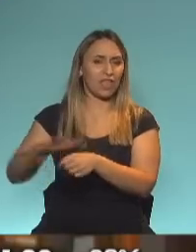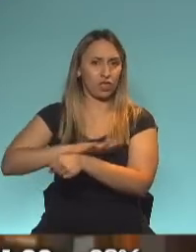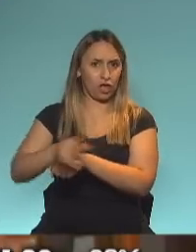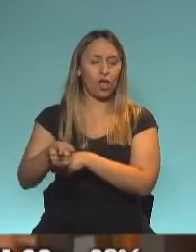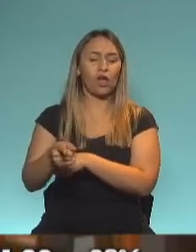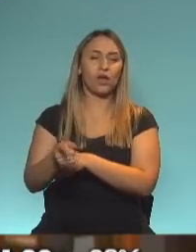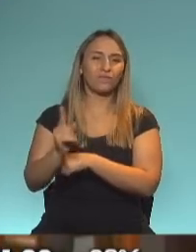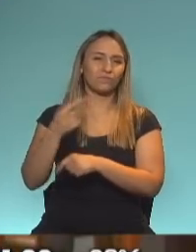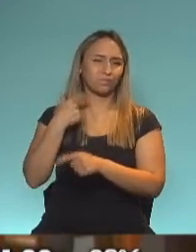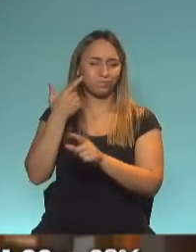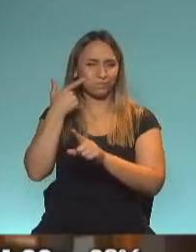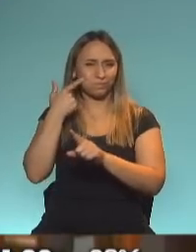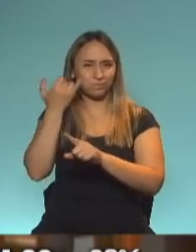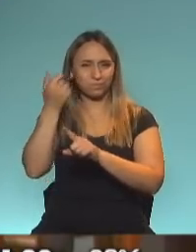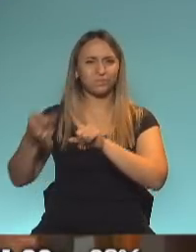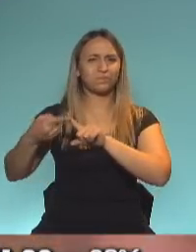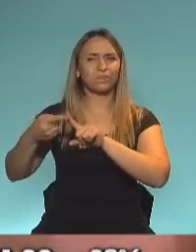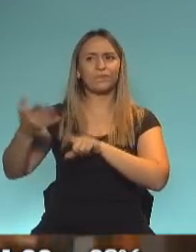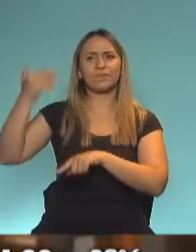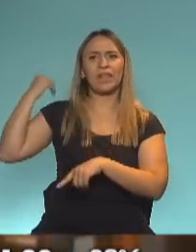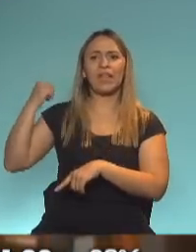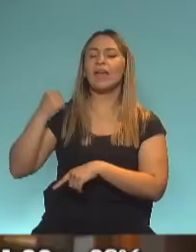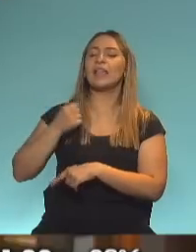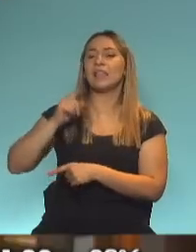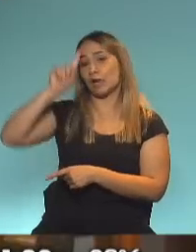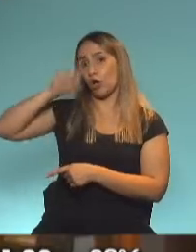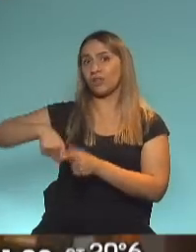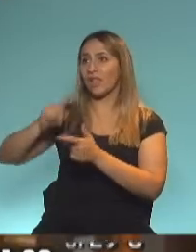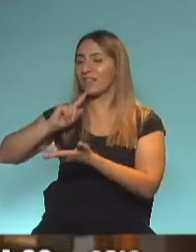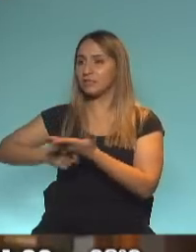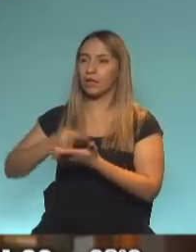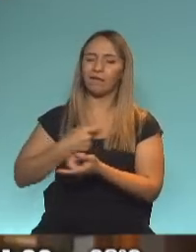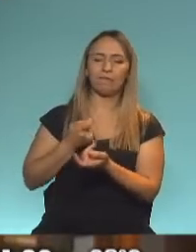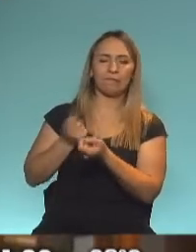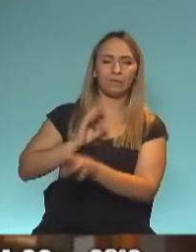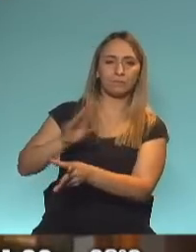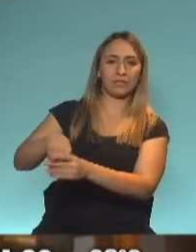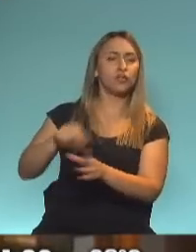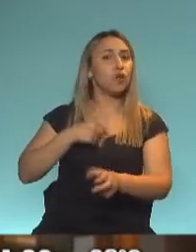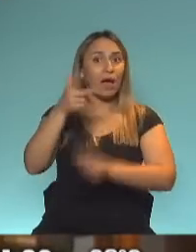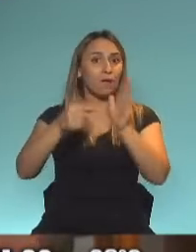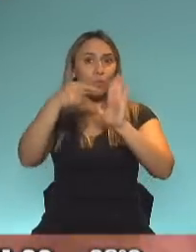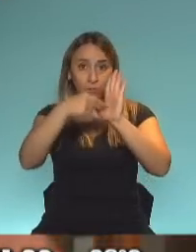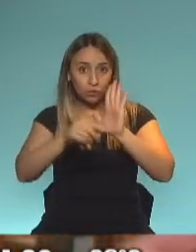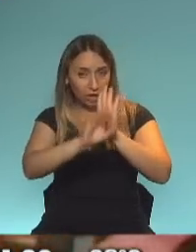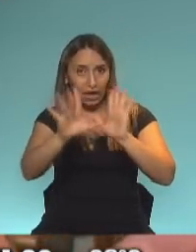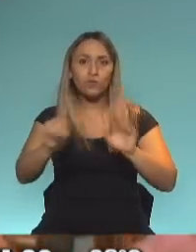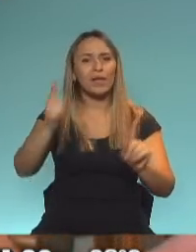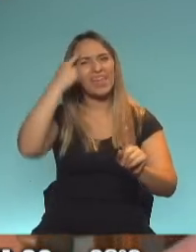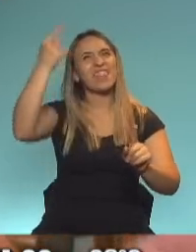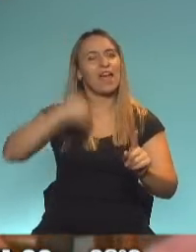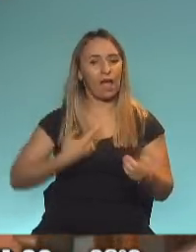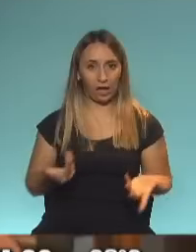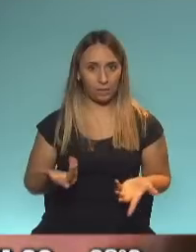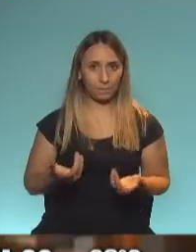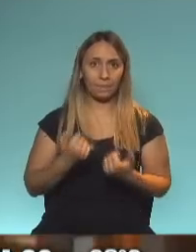causas que resolvió la Corte hace pocos días, o con el 2x1. Yo le hablo de cosas concretas, no de ideas mías. ¿Quisieron darle el